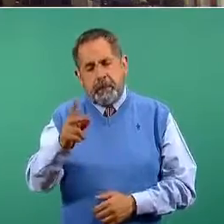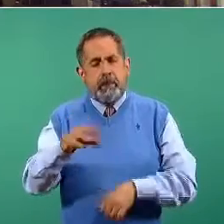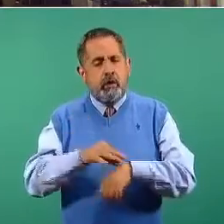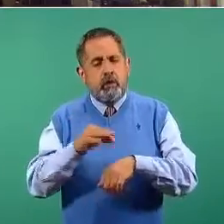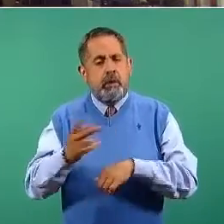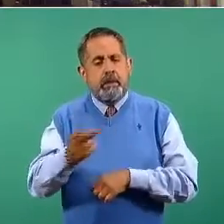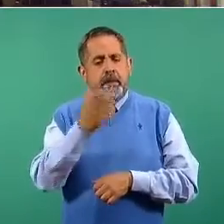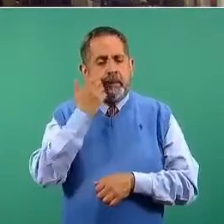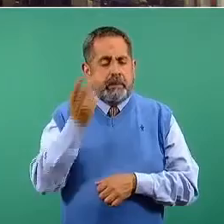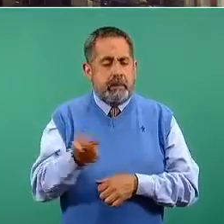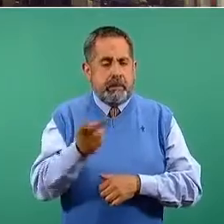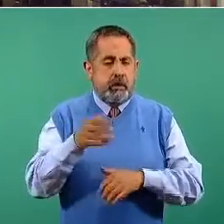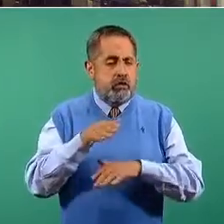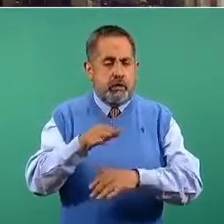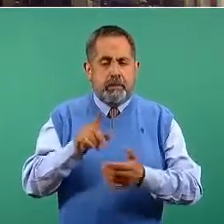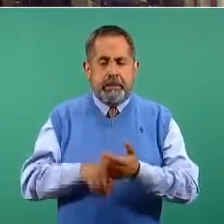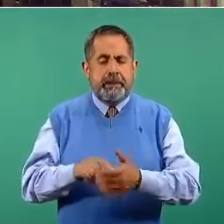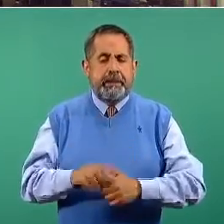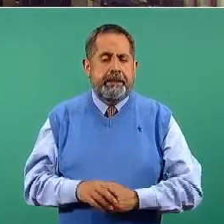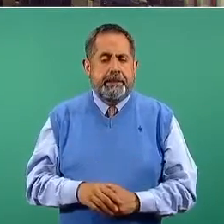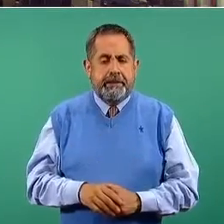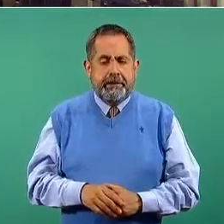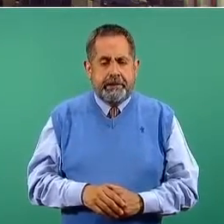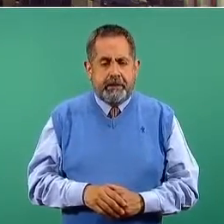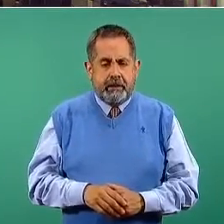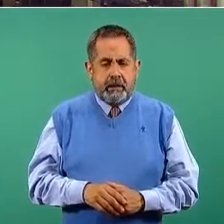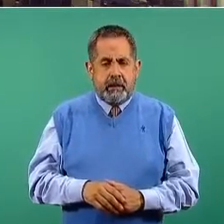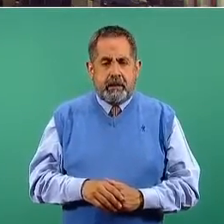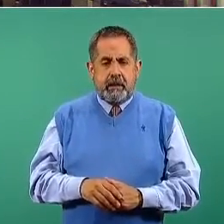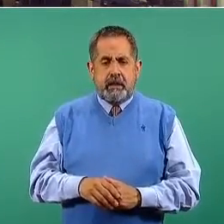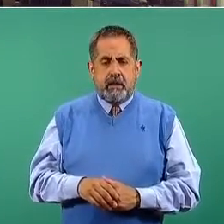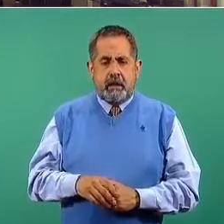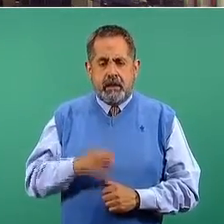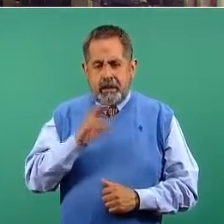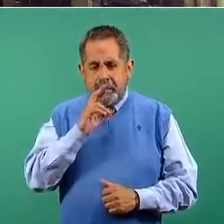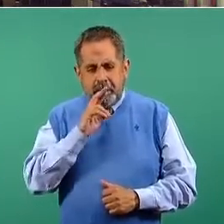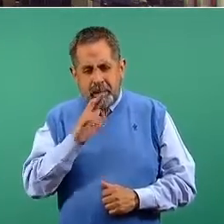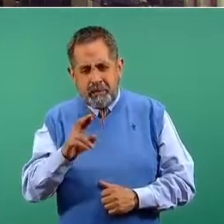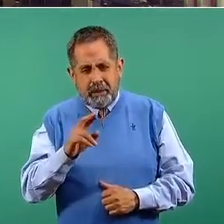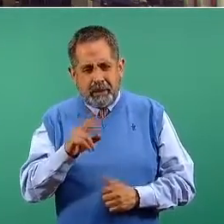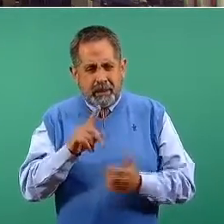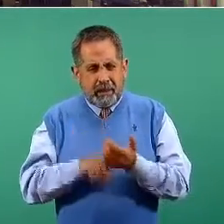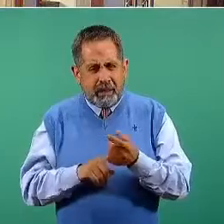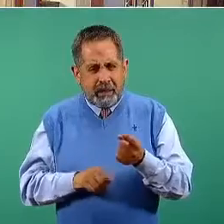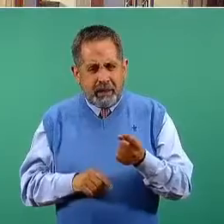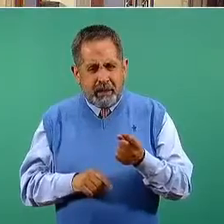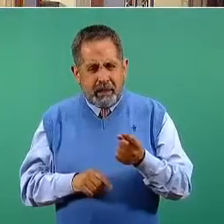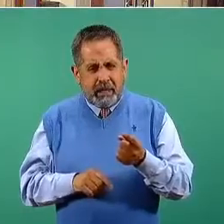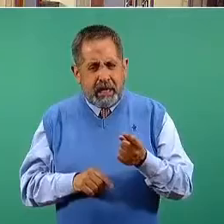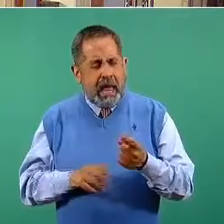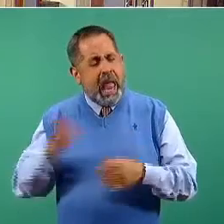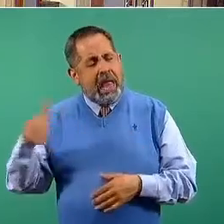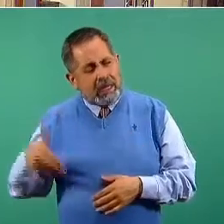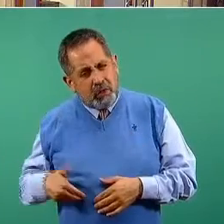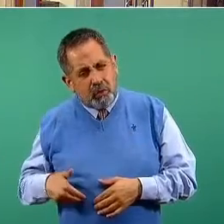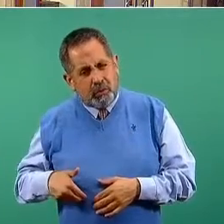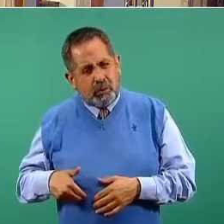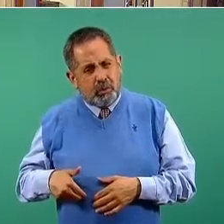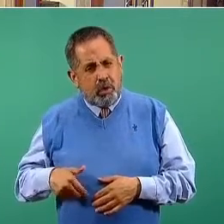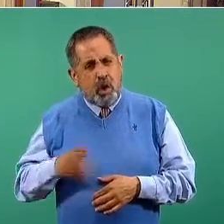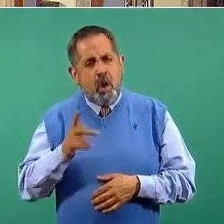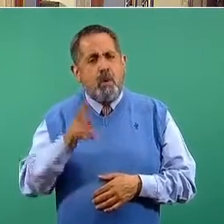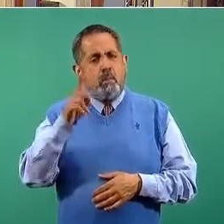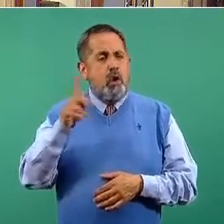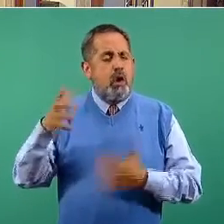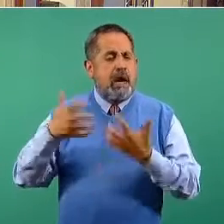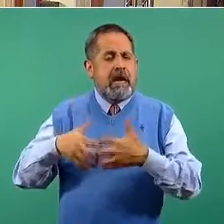preguntar sobre reporte de heridos, no sé si hay reporte de heridos. ¿Reporte de qué, perdón? De heridos, por lo de la